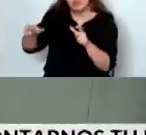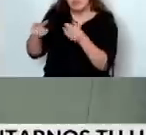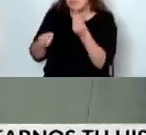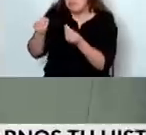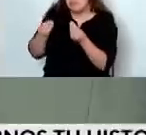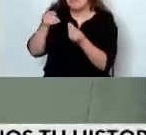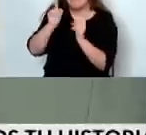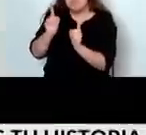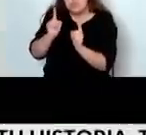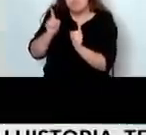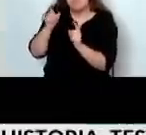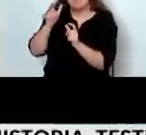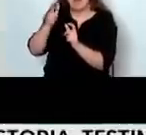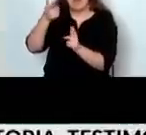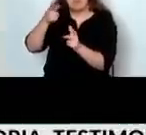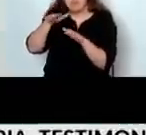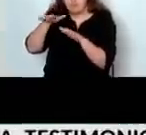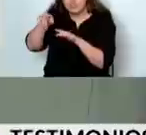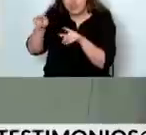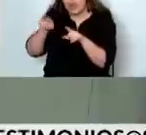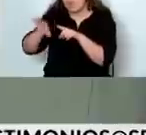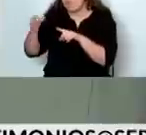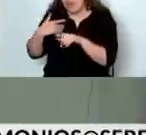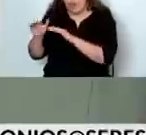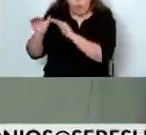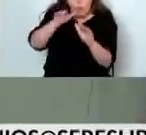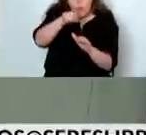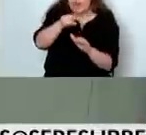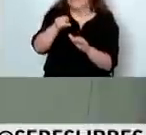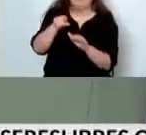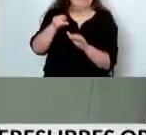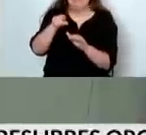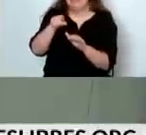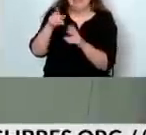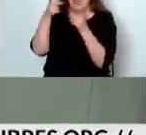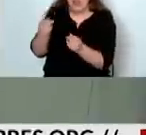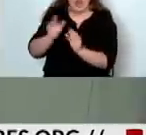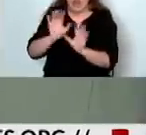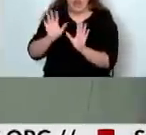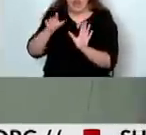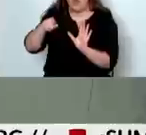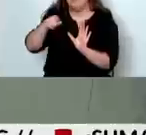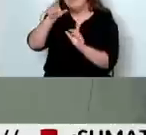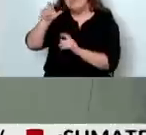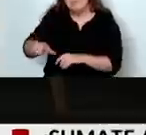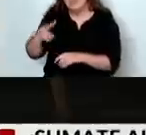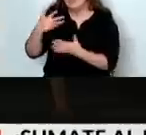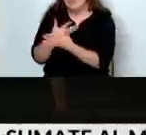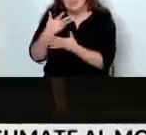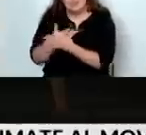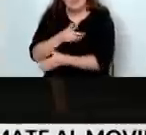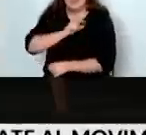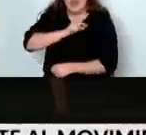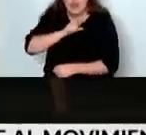pase lo que les pasó a mi hermano. O sea, que no tenga que llegar a decidir quitarse la vida por no aguantar más el dolor que él sentía dentro.